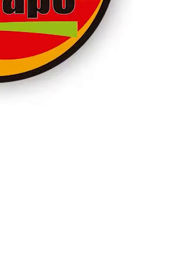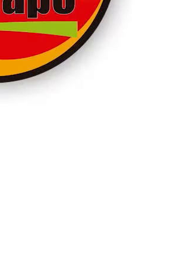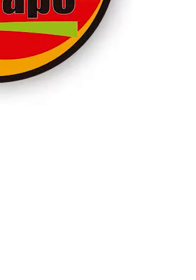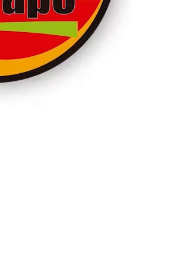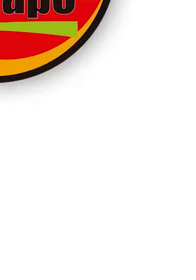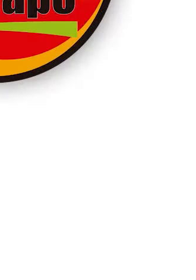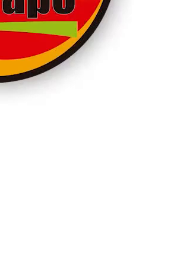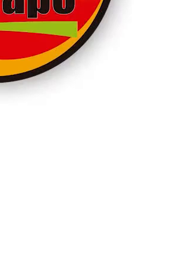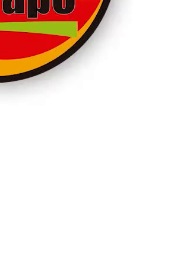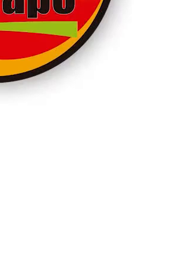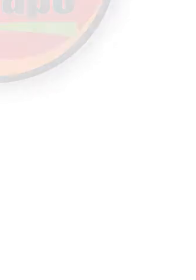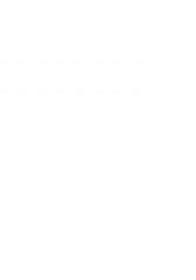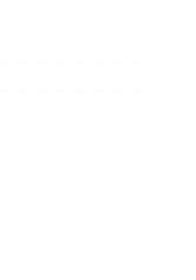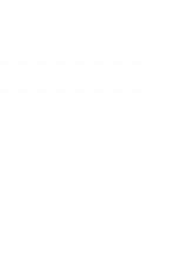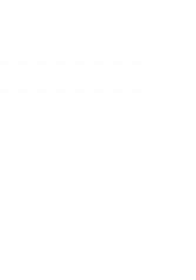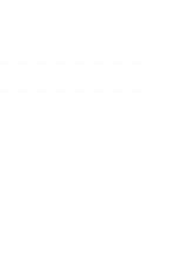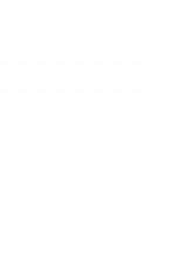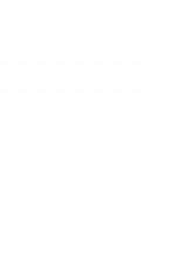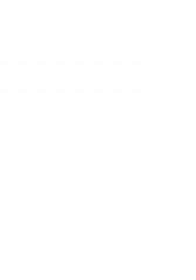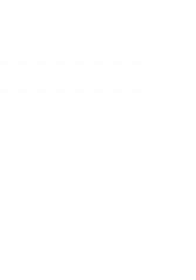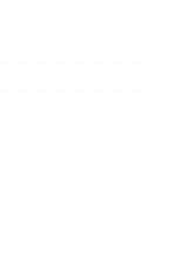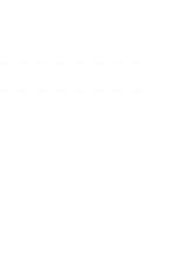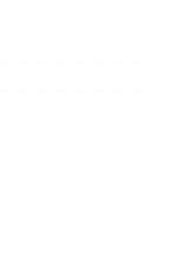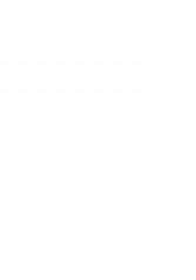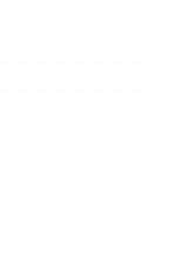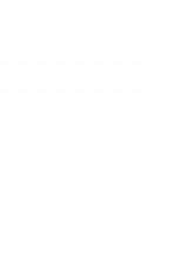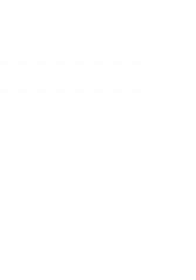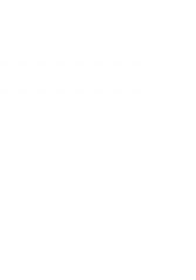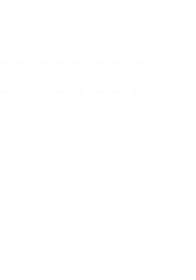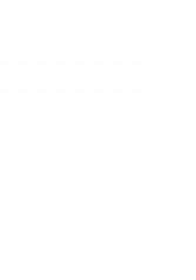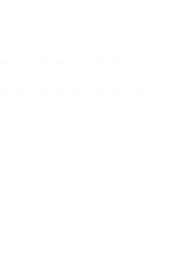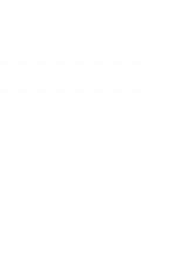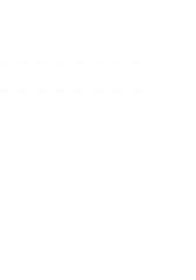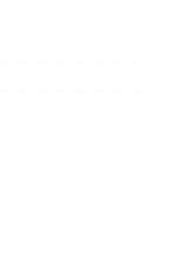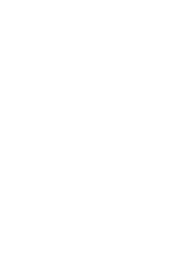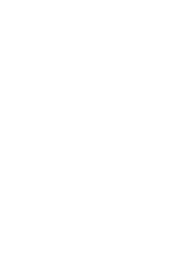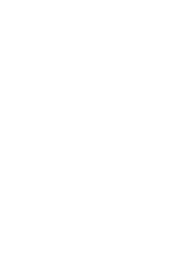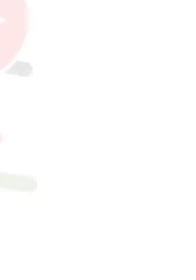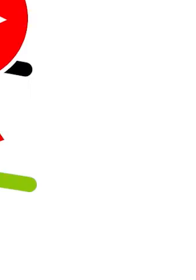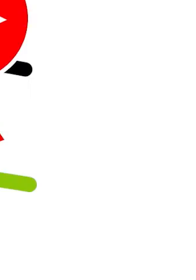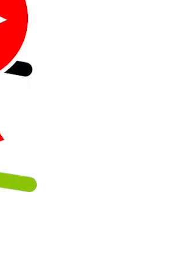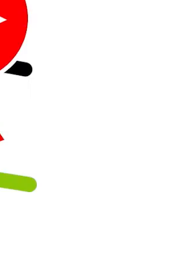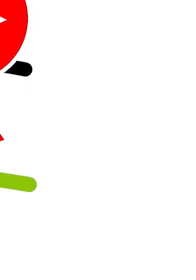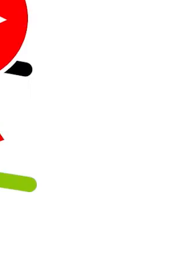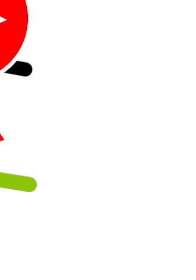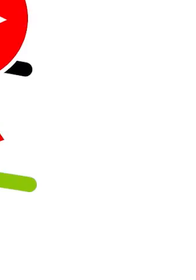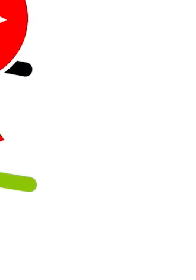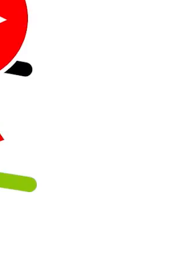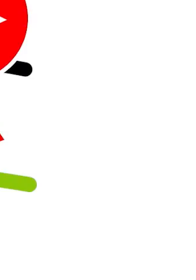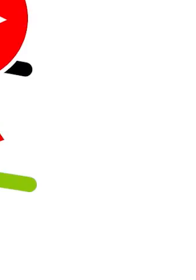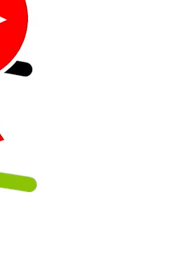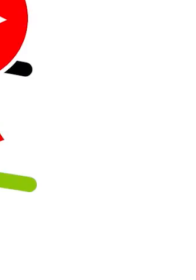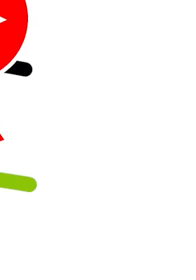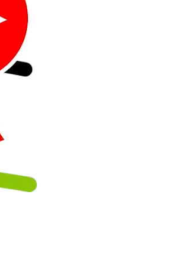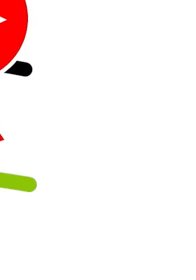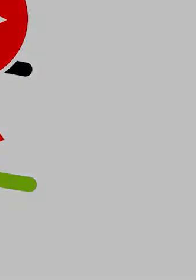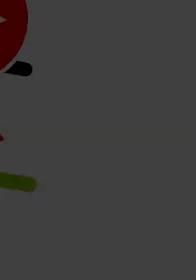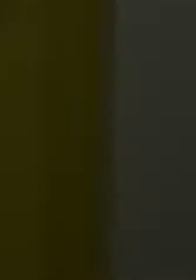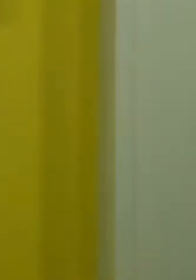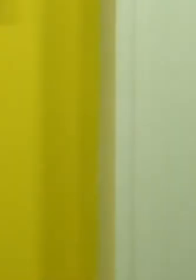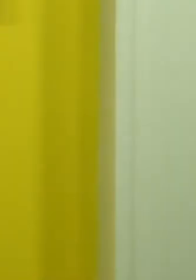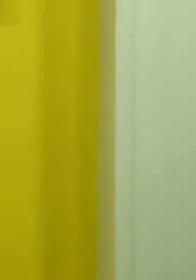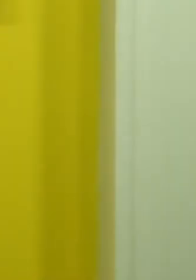La ilustre Municipalidad de Copiapó y Holber Televisión presentan Copiapó TV